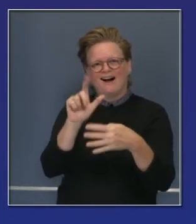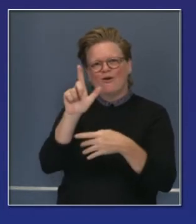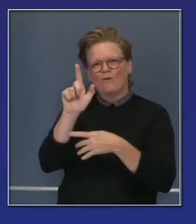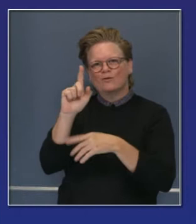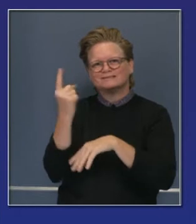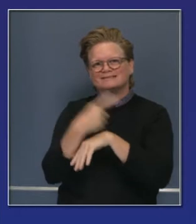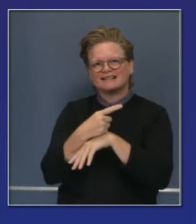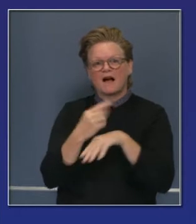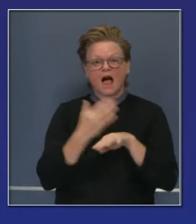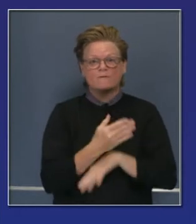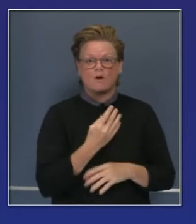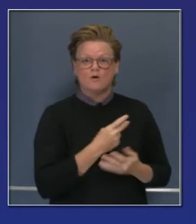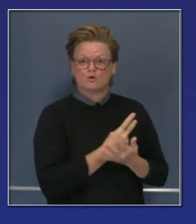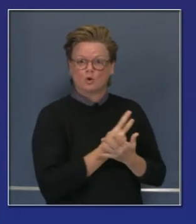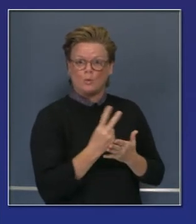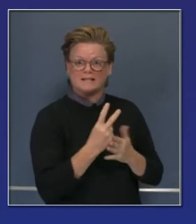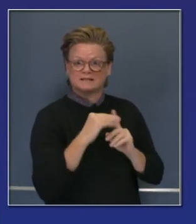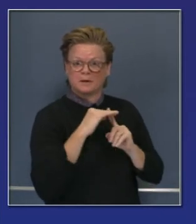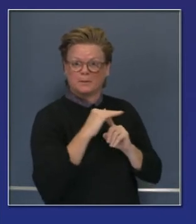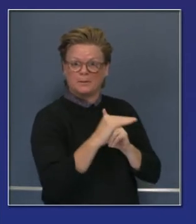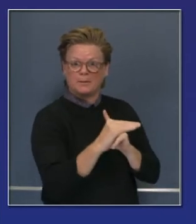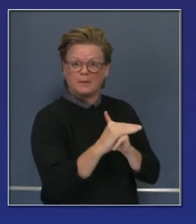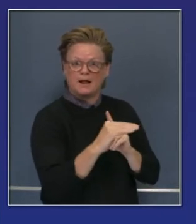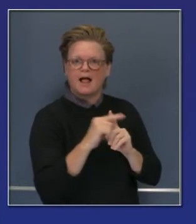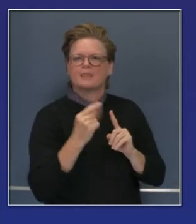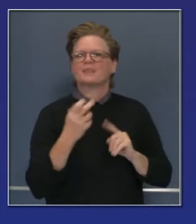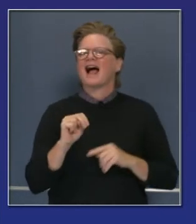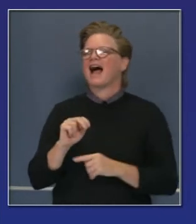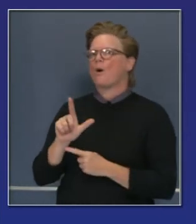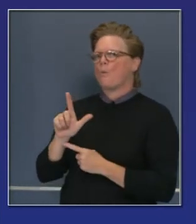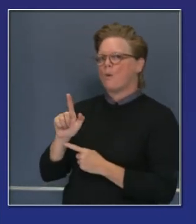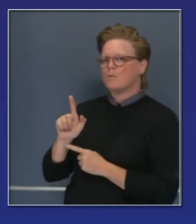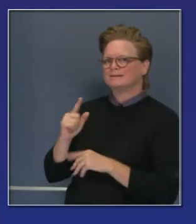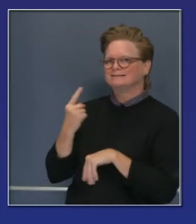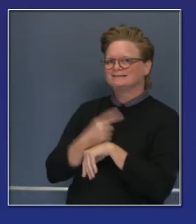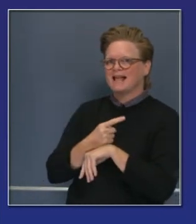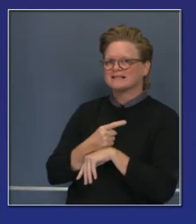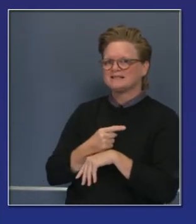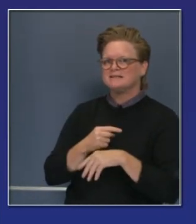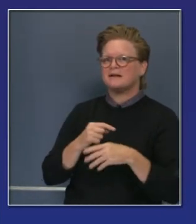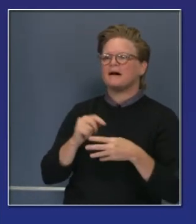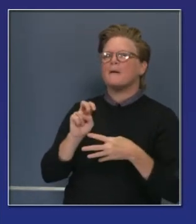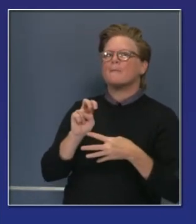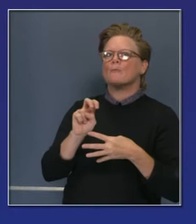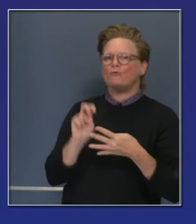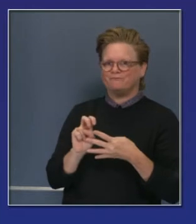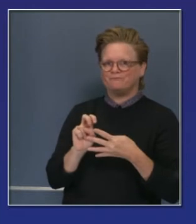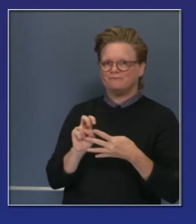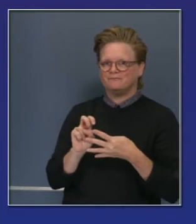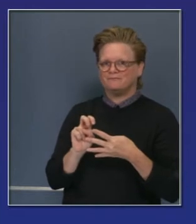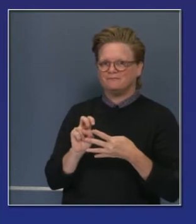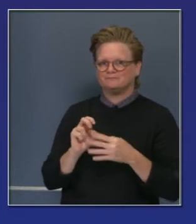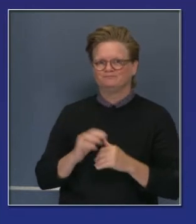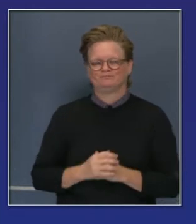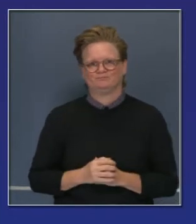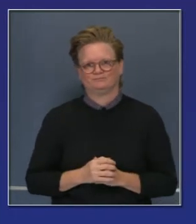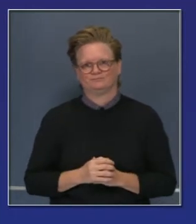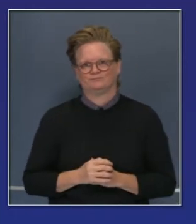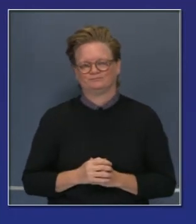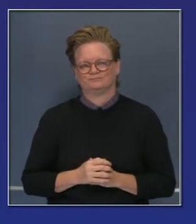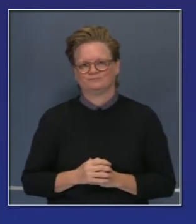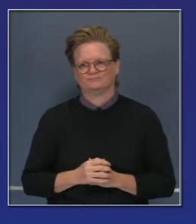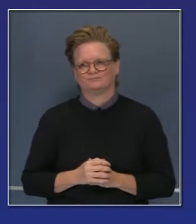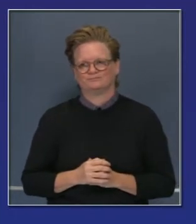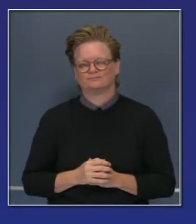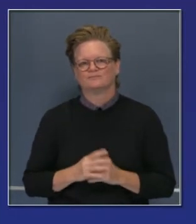espera obligatorio de 21 días. Cuando hicimos esto la última vez, el doctor Gowdy les explicará un poco más de